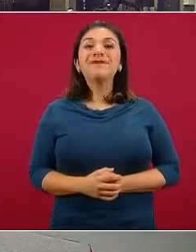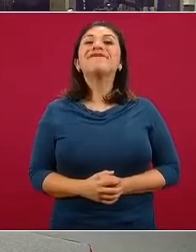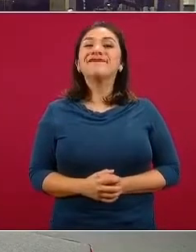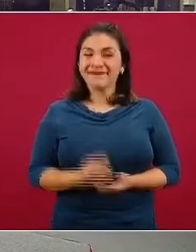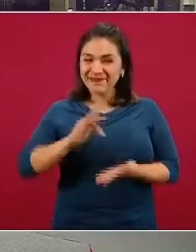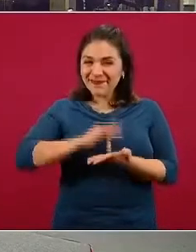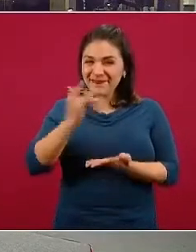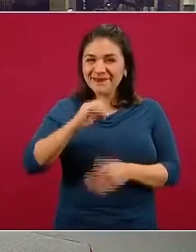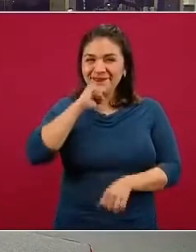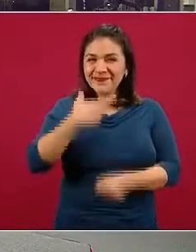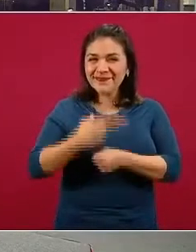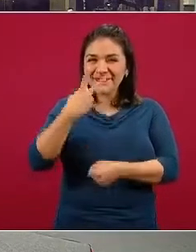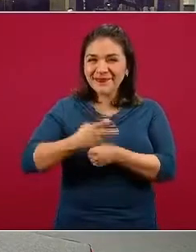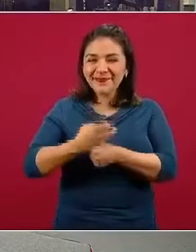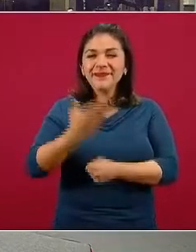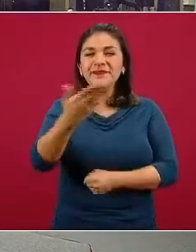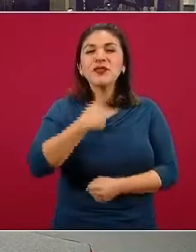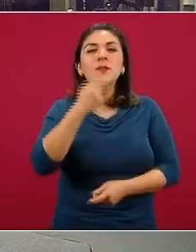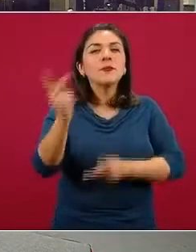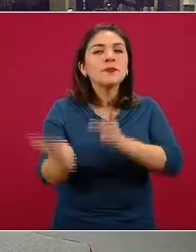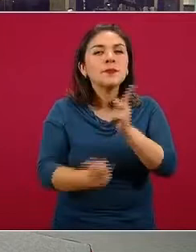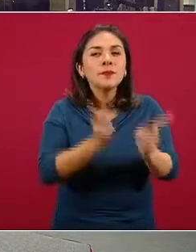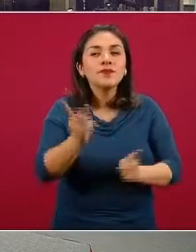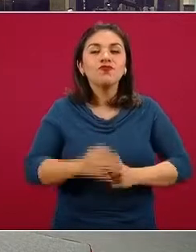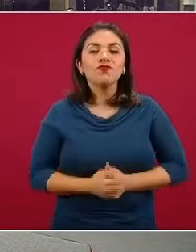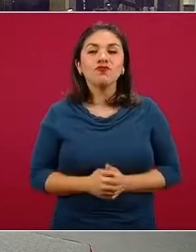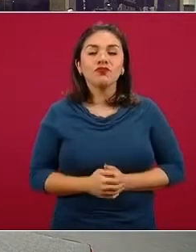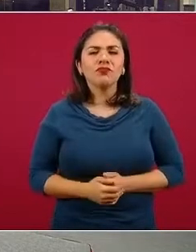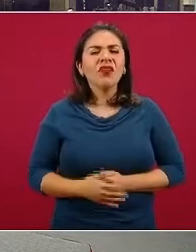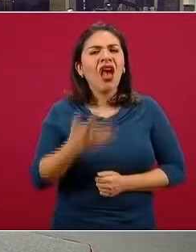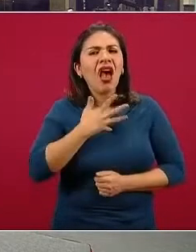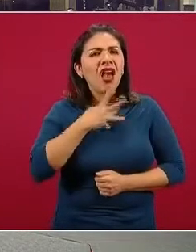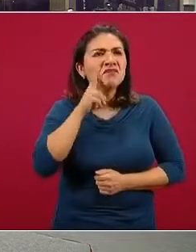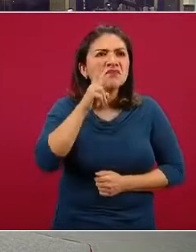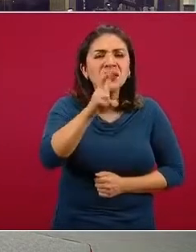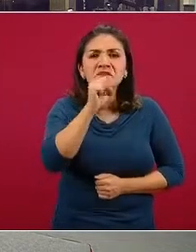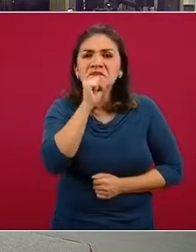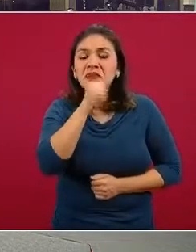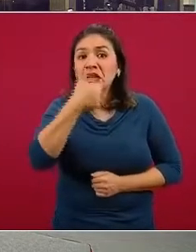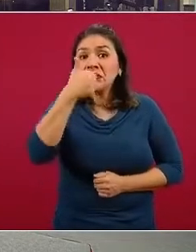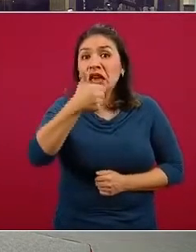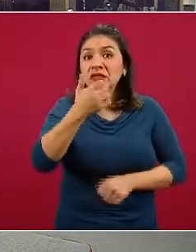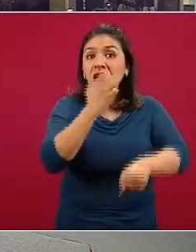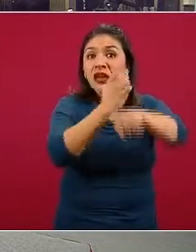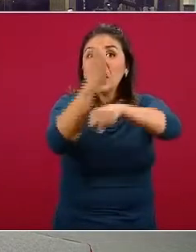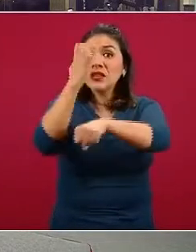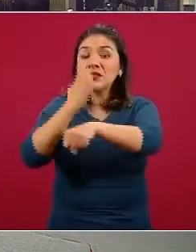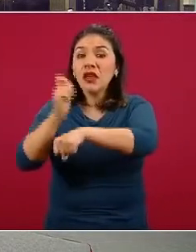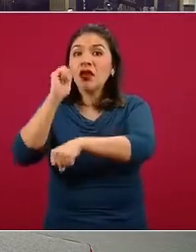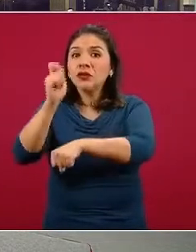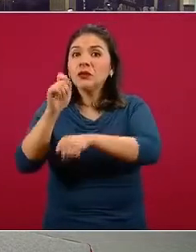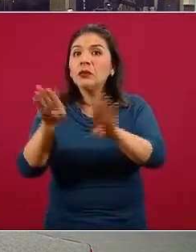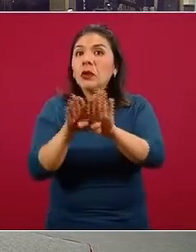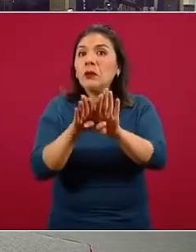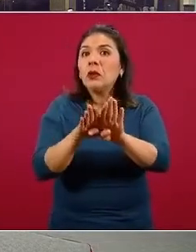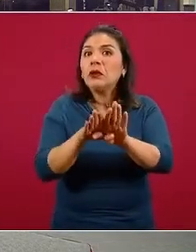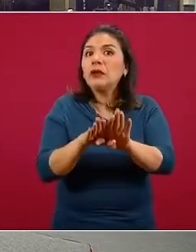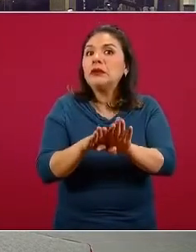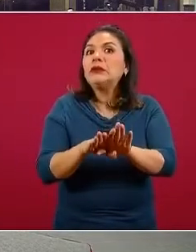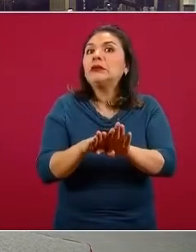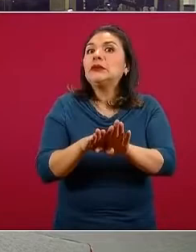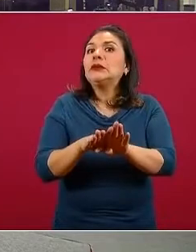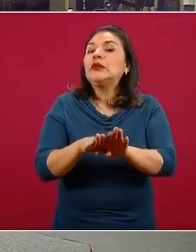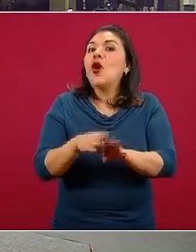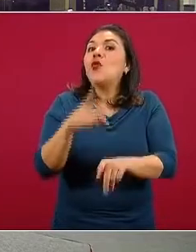Gracias, subsecretario. Pues la pregunta es: 6 estados pasaron ahora sí que de panzazo el color